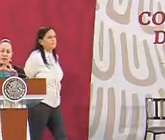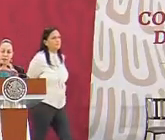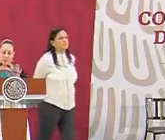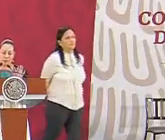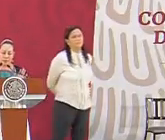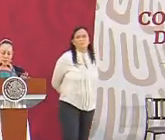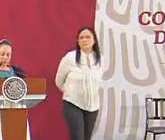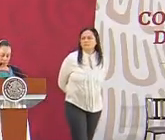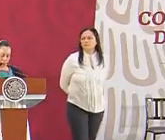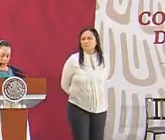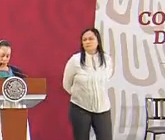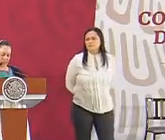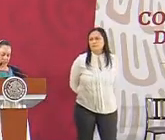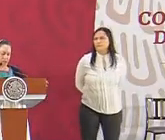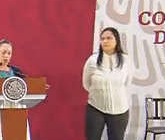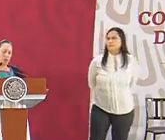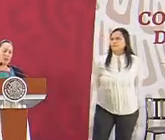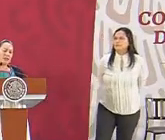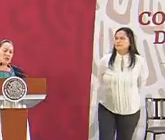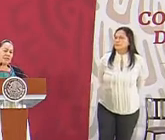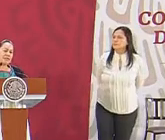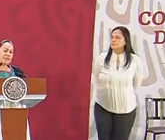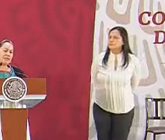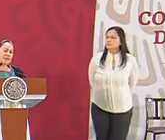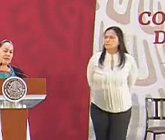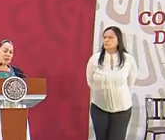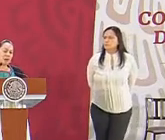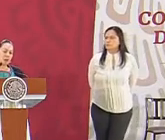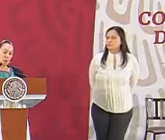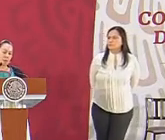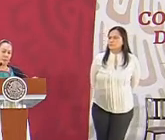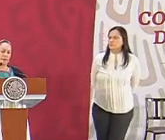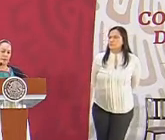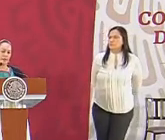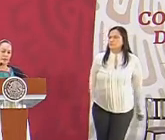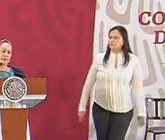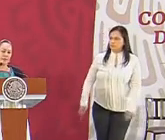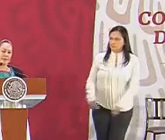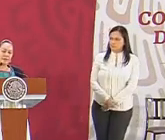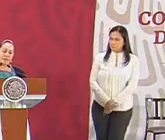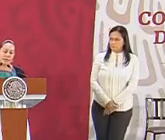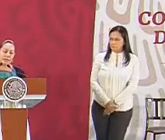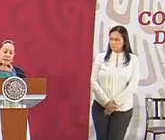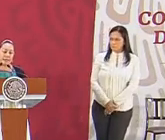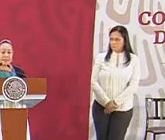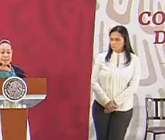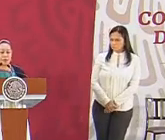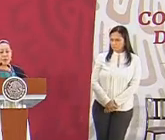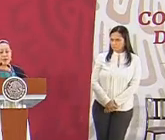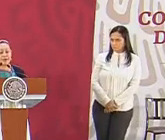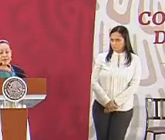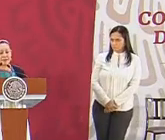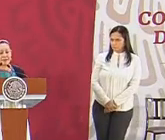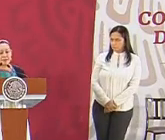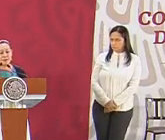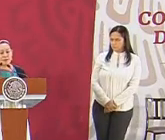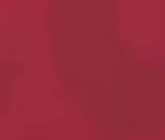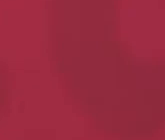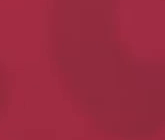voy a hacer algunos comentarios. No tenemos una lista de ahora de cuáles son las blancas, pero las